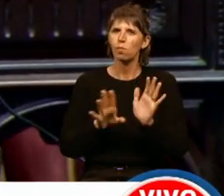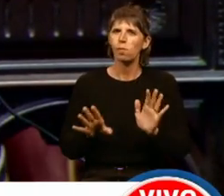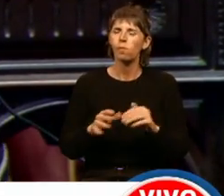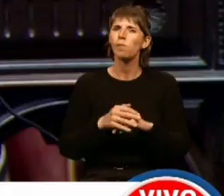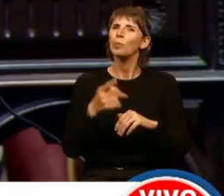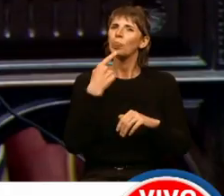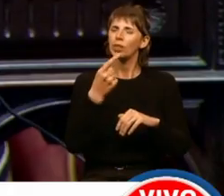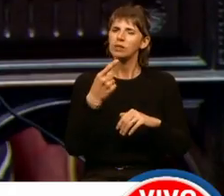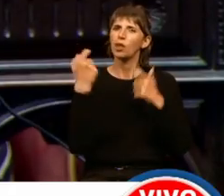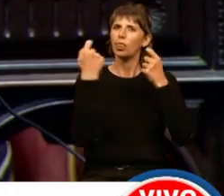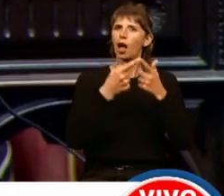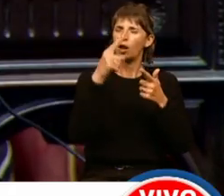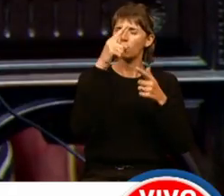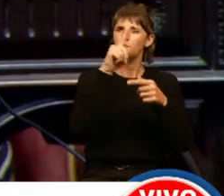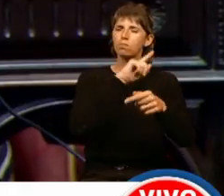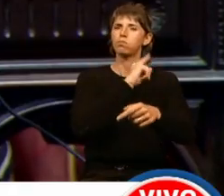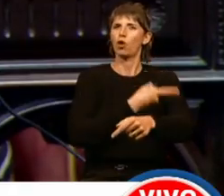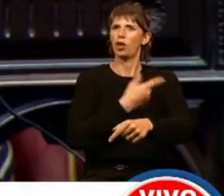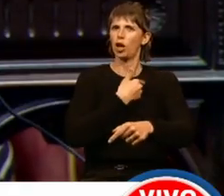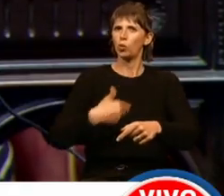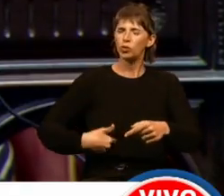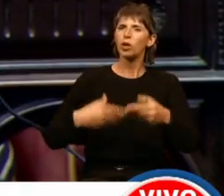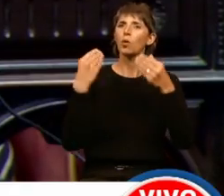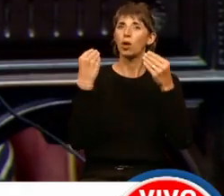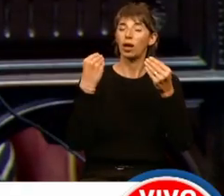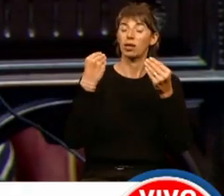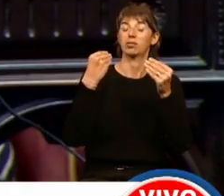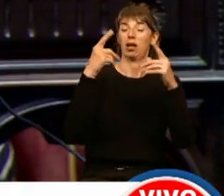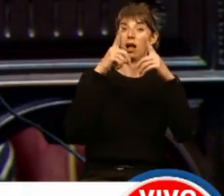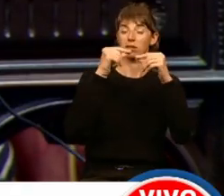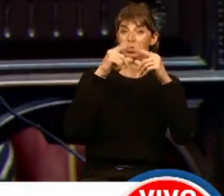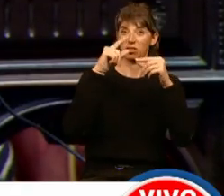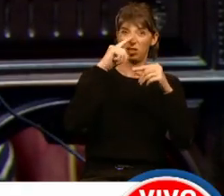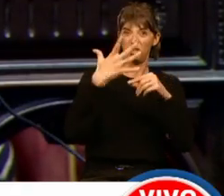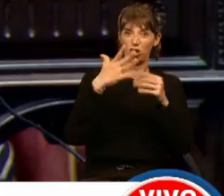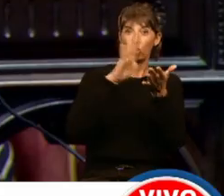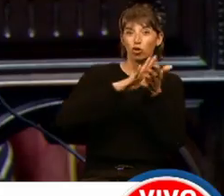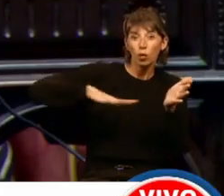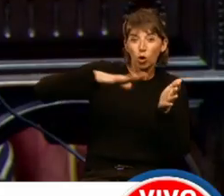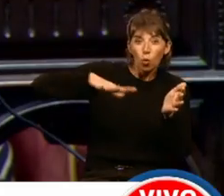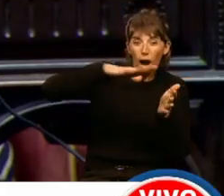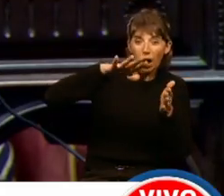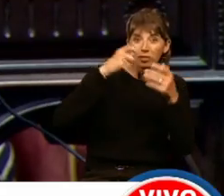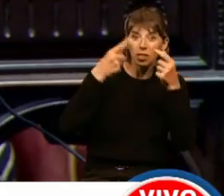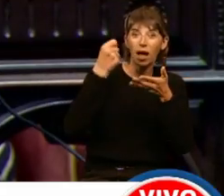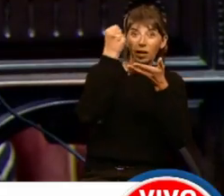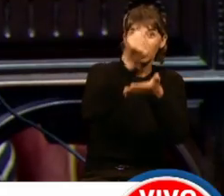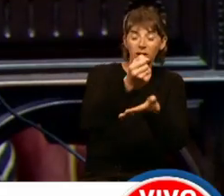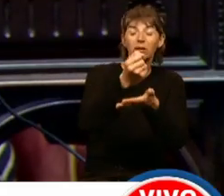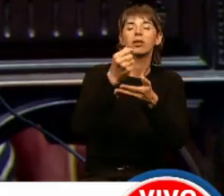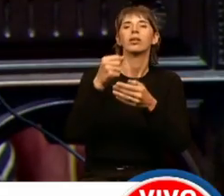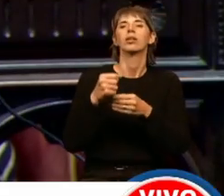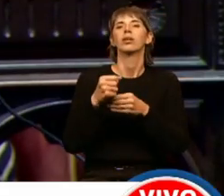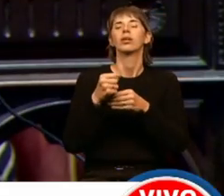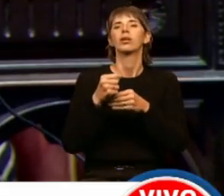faculta al poder ejecutivo ampliar o modificar los territorios mencionados el artículo 75 de la 25 565 y la presente